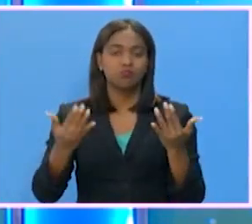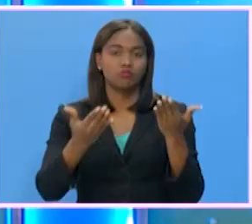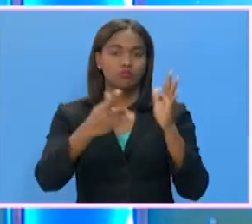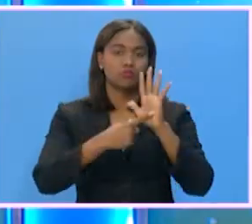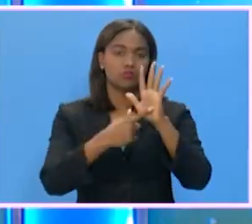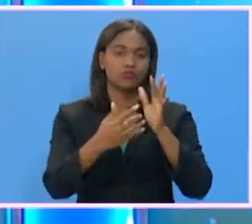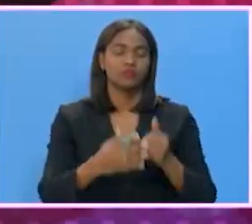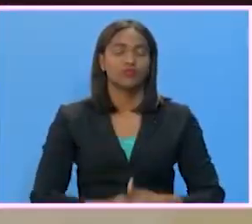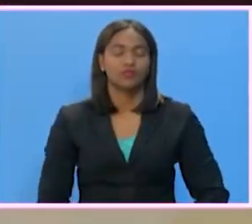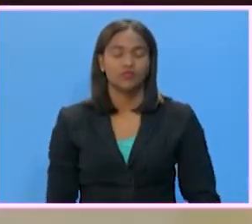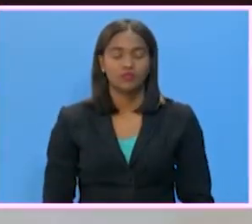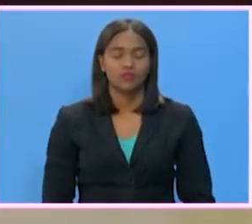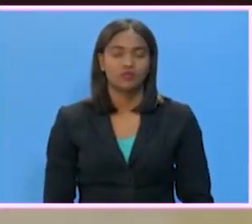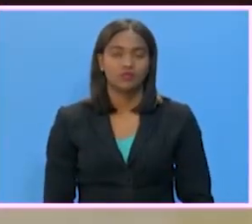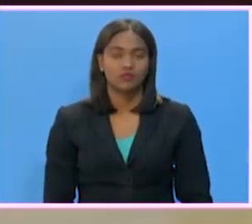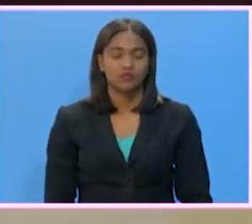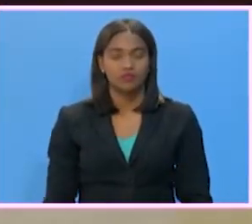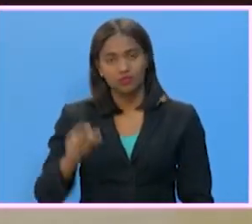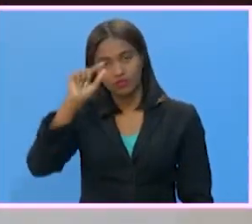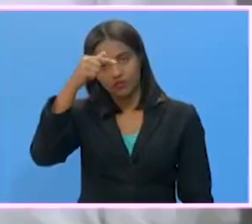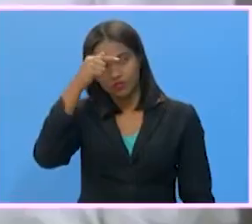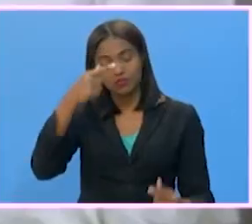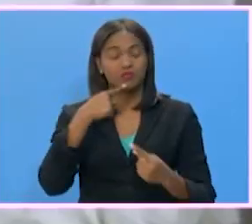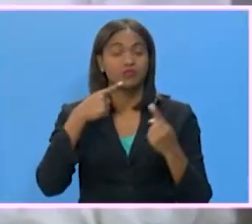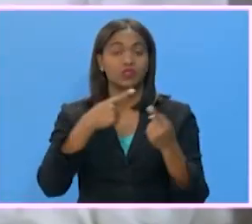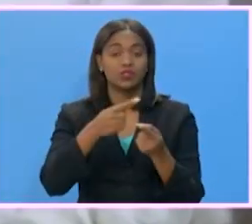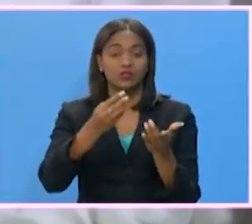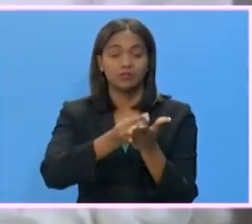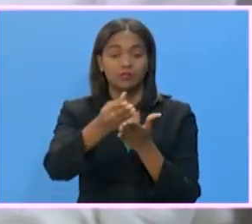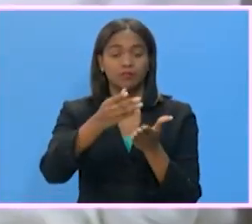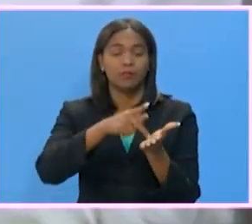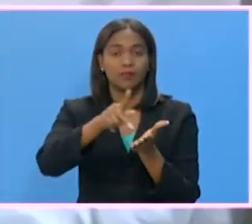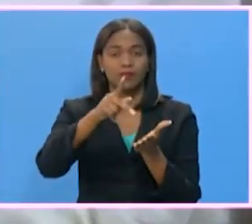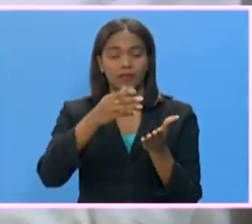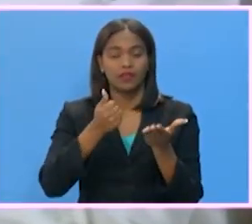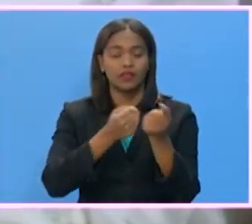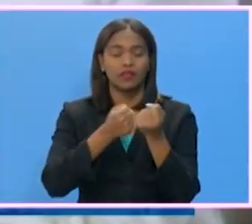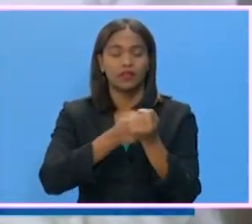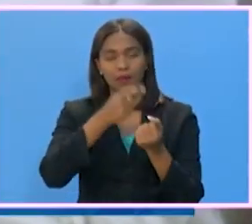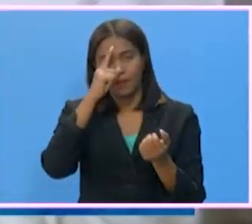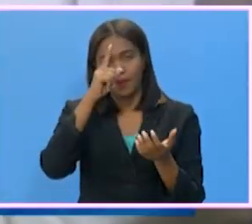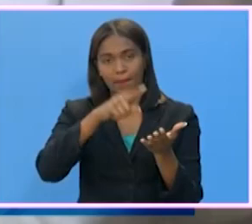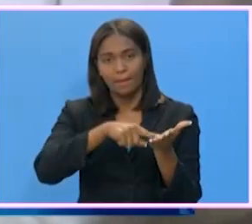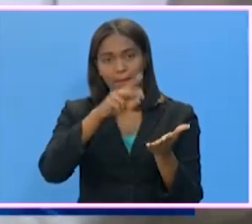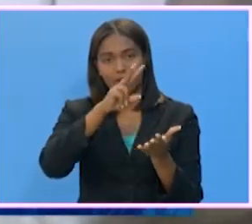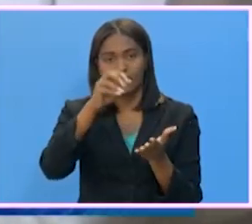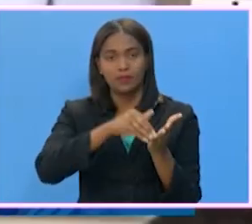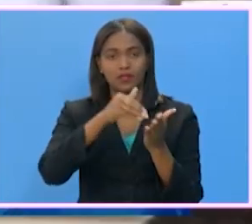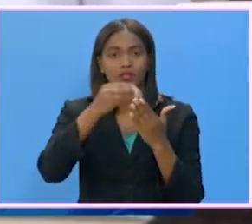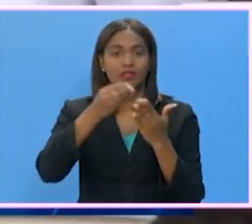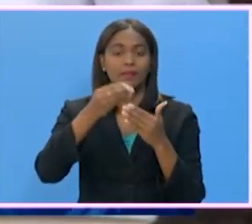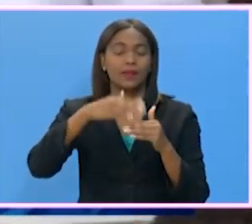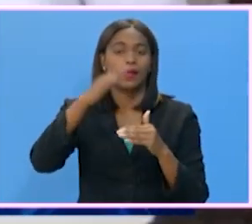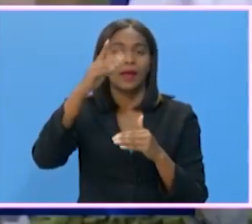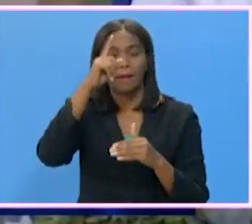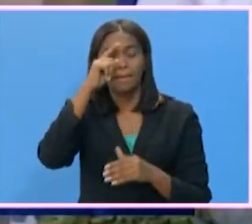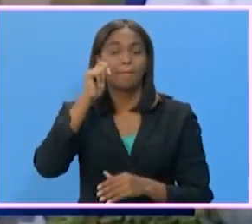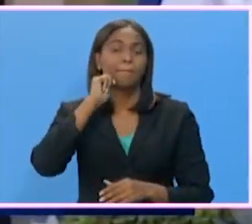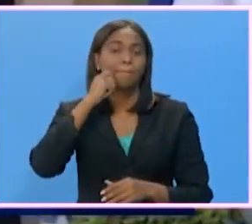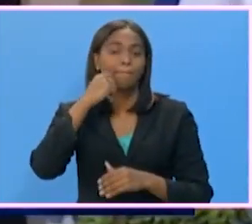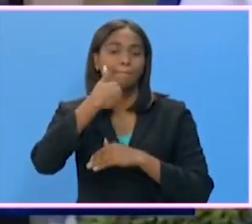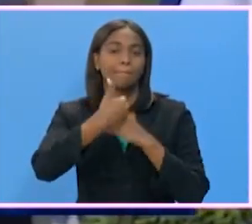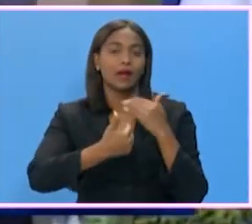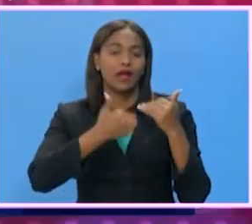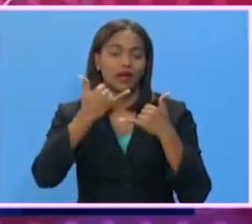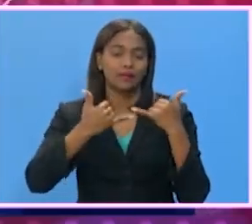hoy. Gobierno anuncia subsidio por más de 1.200 millones de pesos al pollo, pan y la